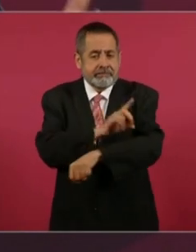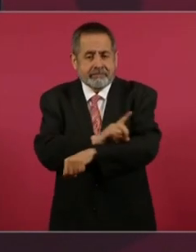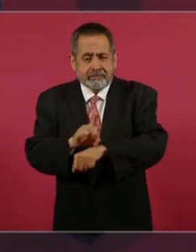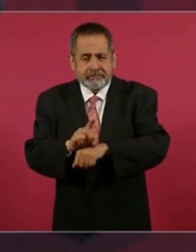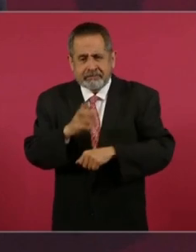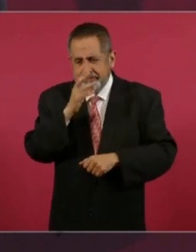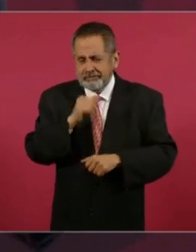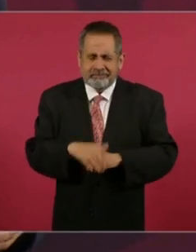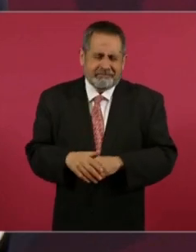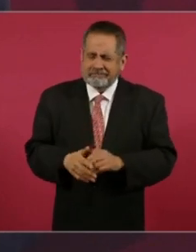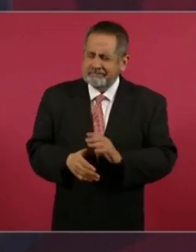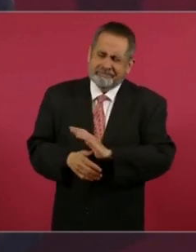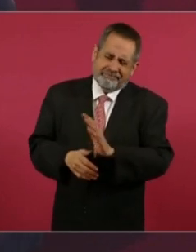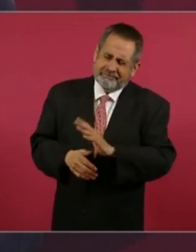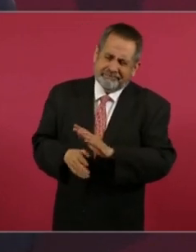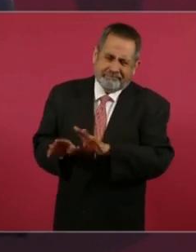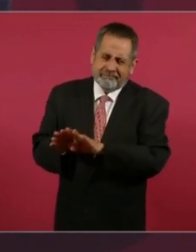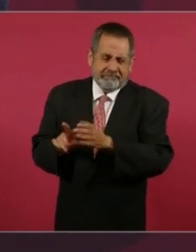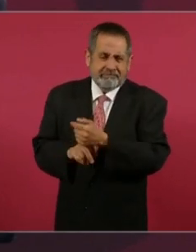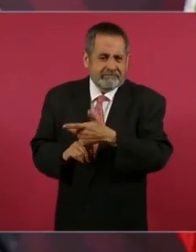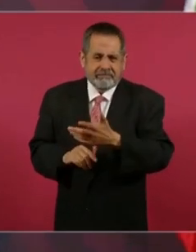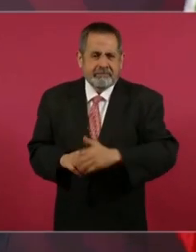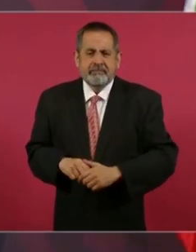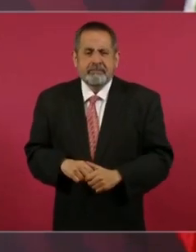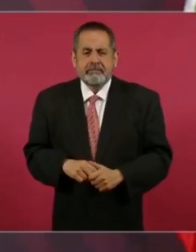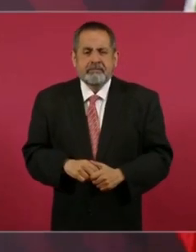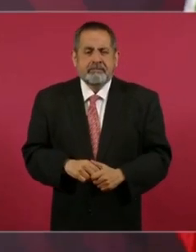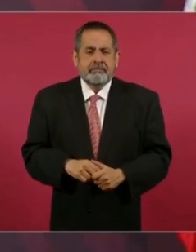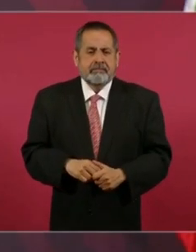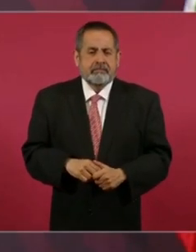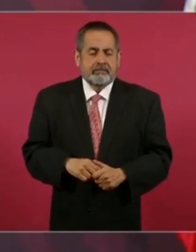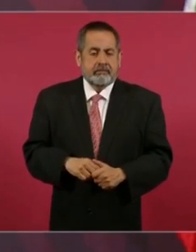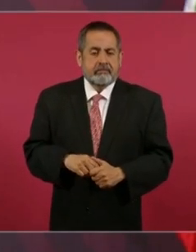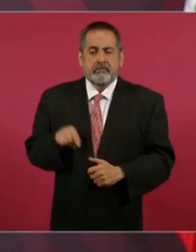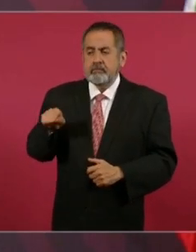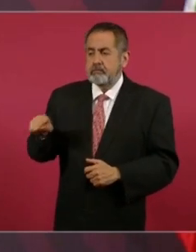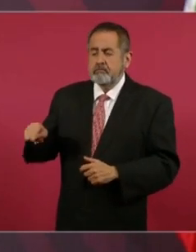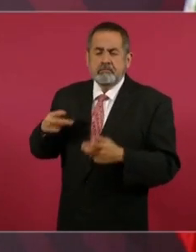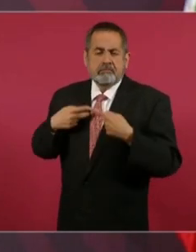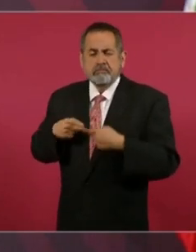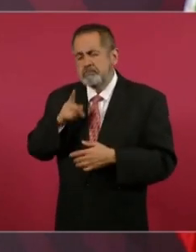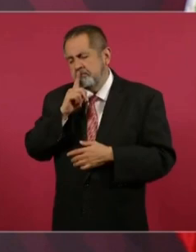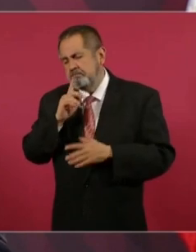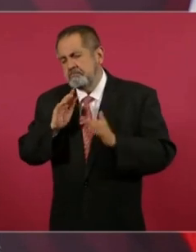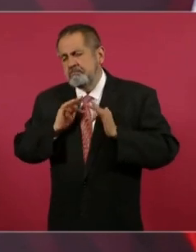¿Cómo vas a hacerle? Porque además, un hombre tranquilo,